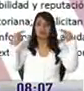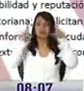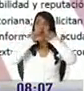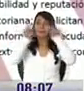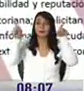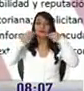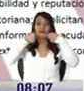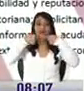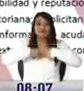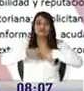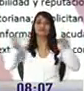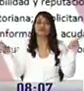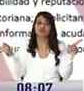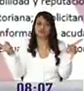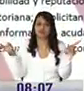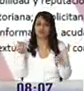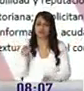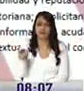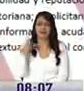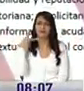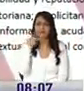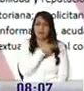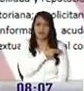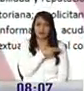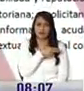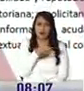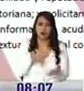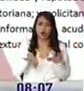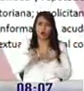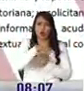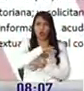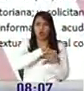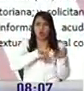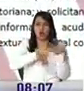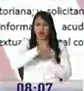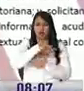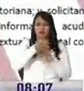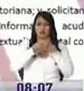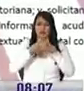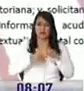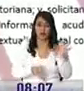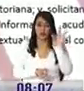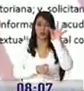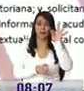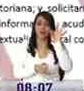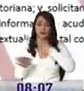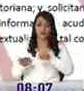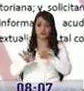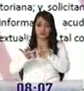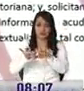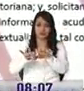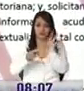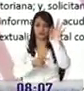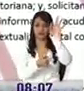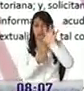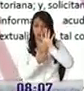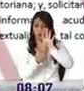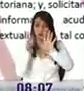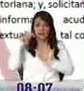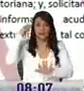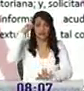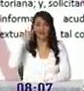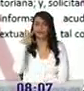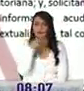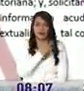sociales así como son fraudulentos forjados y malintencionados los diversos documentos físicos y digitales que se muestran en el indicado